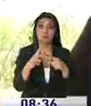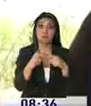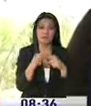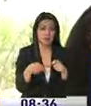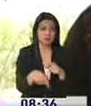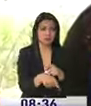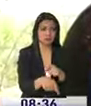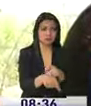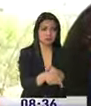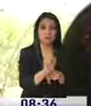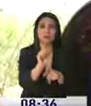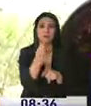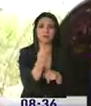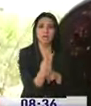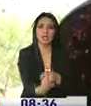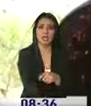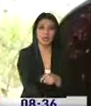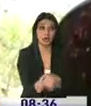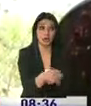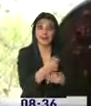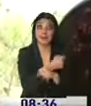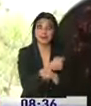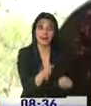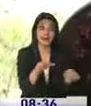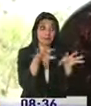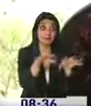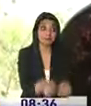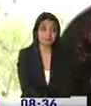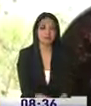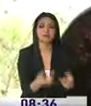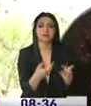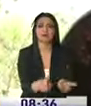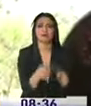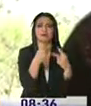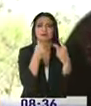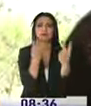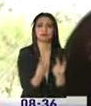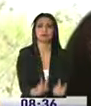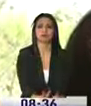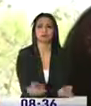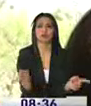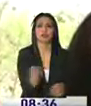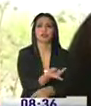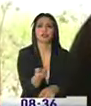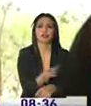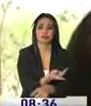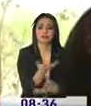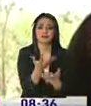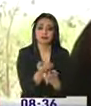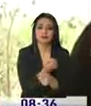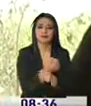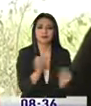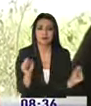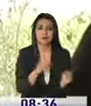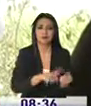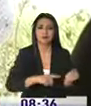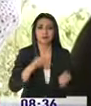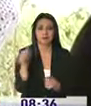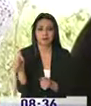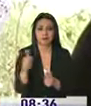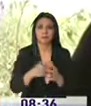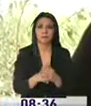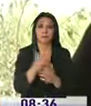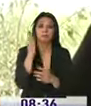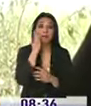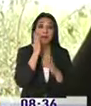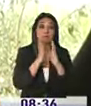que la que se ahogó primero. Entonces ella la fue a salvar y Nicole también, para salvar a su hermanita que también se está ahogando. La mamá